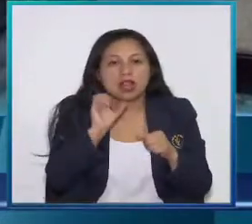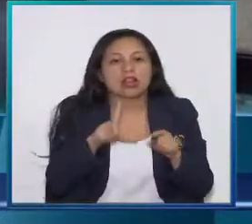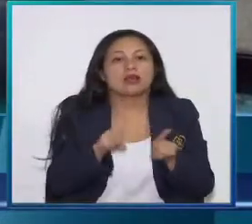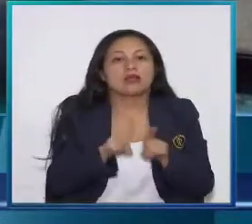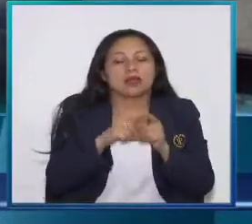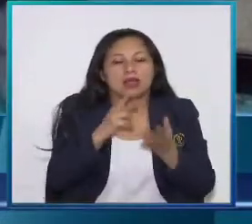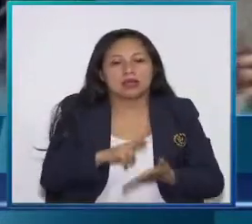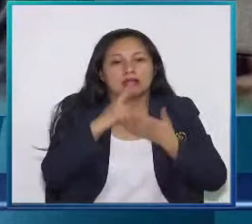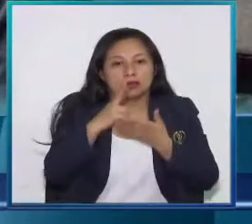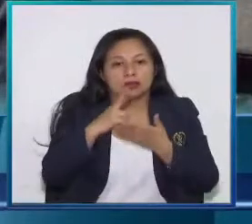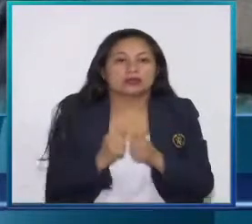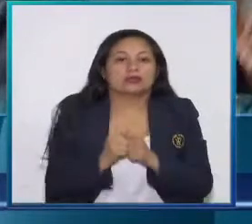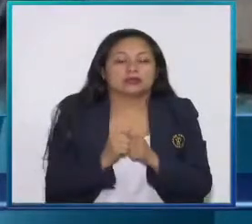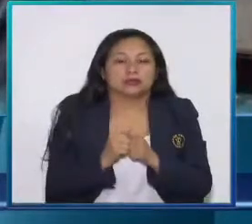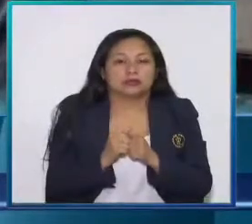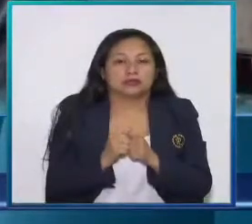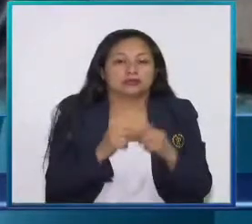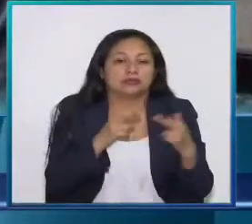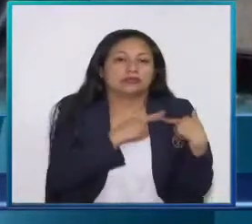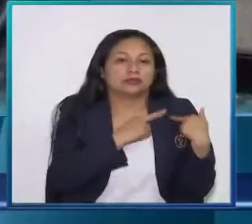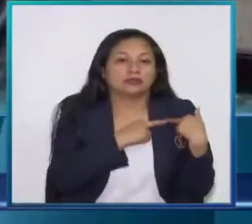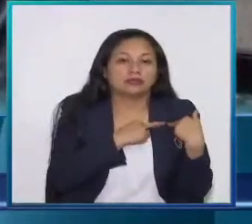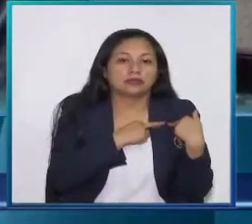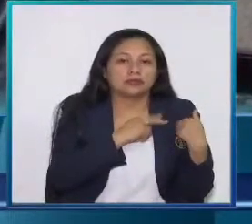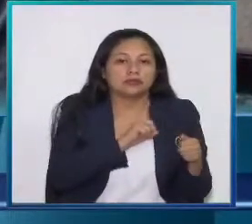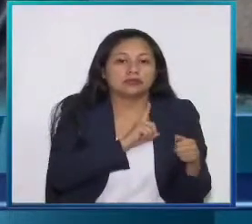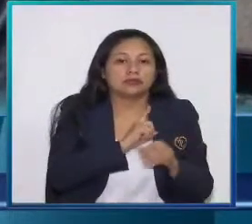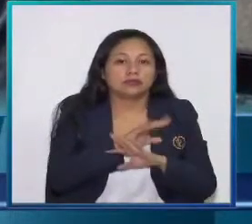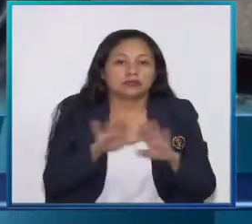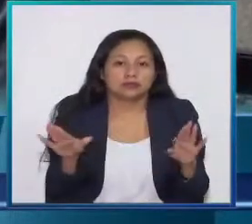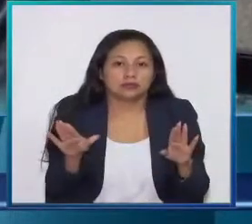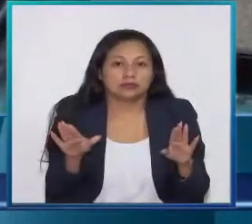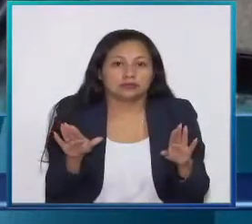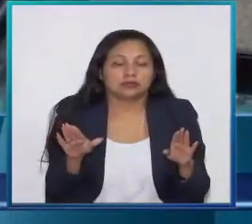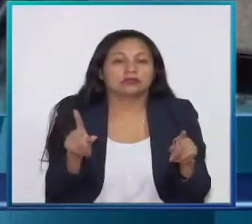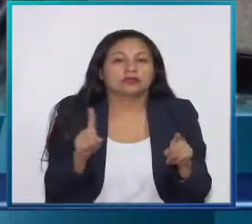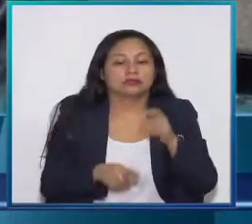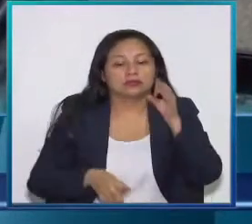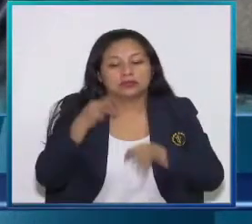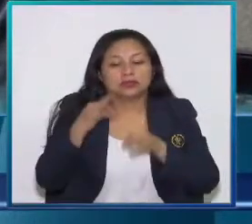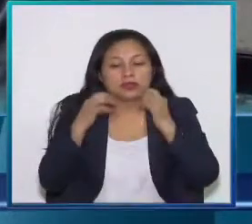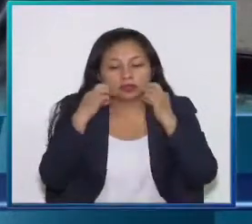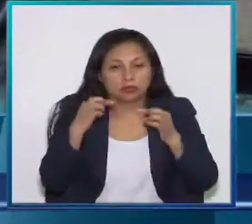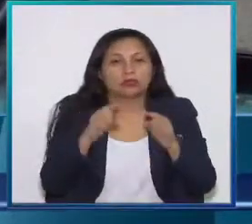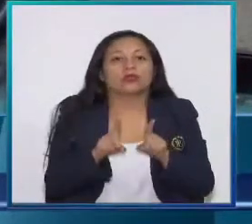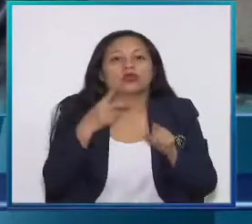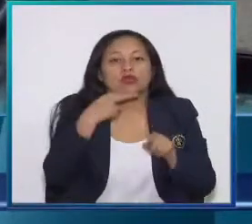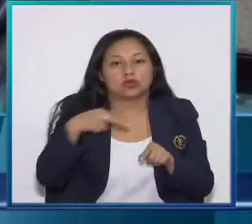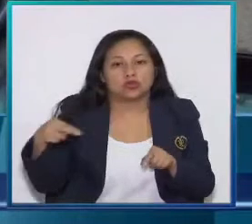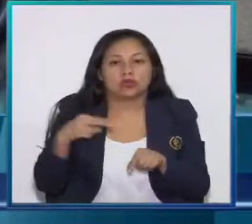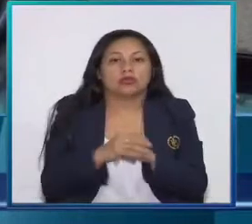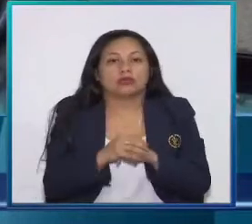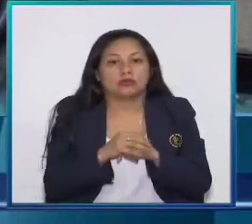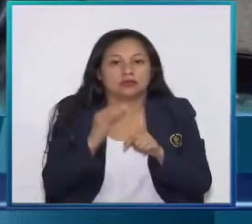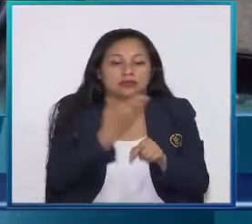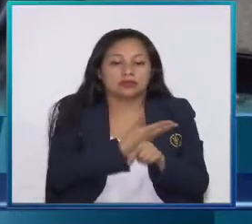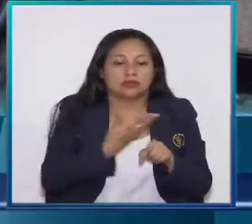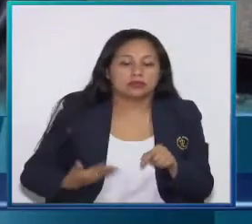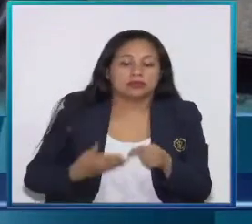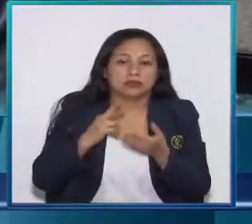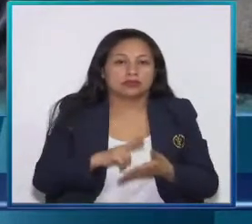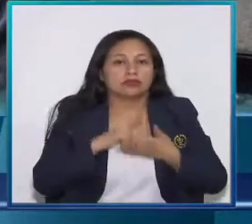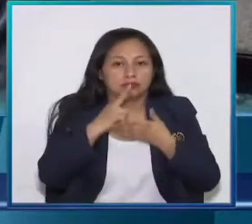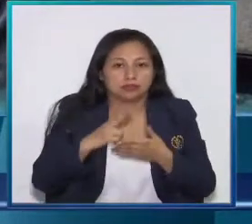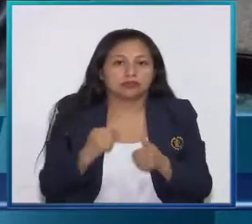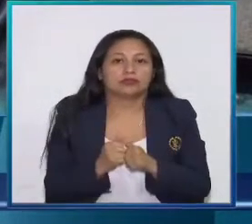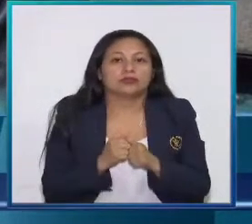de la República, le corresponde en forma exclusiva el ejercicio de la acción penal pública y será nombrado por el Presidente de la